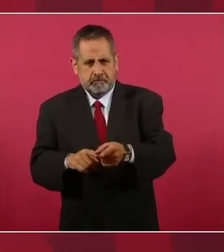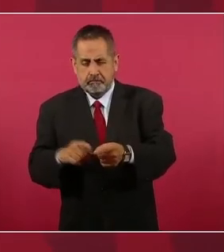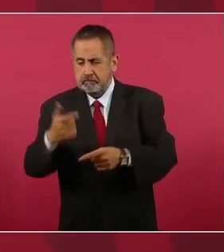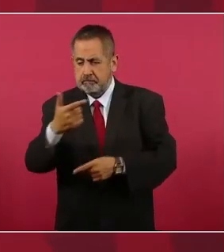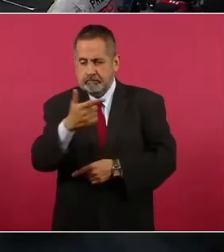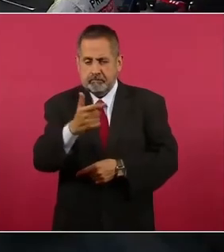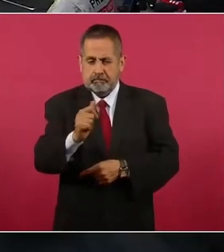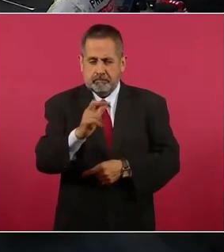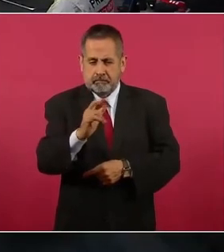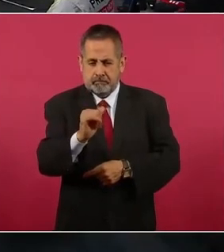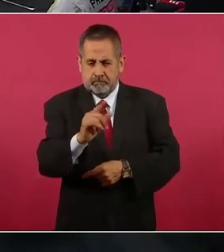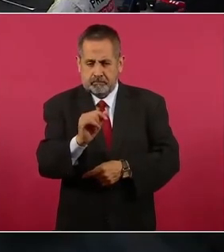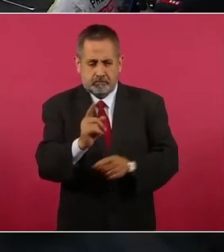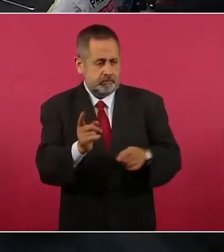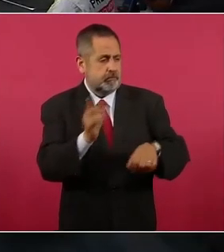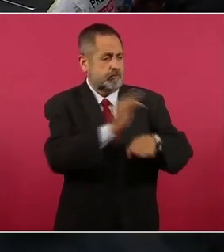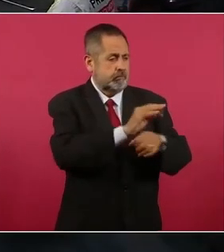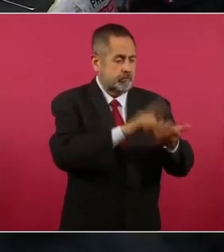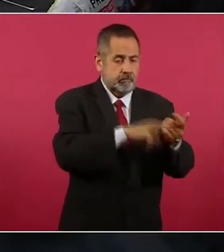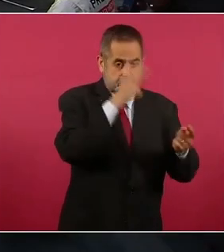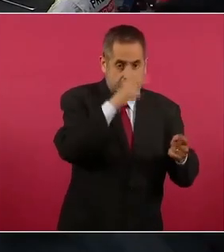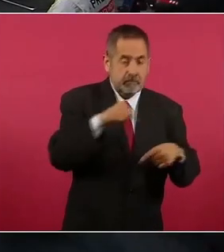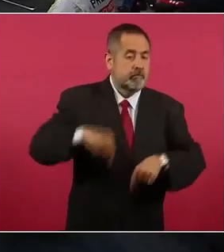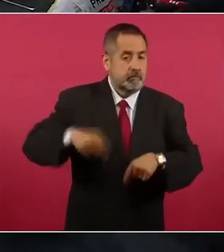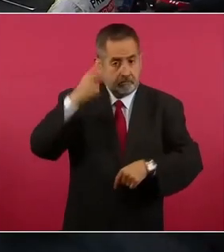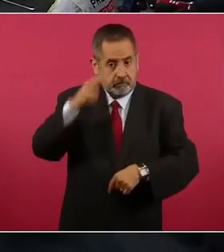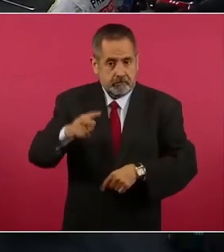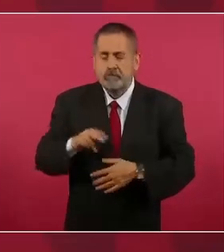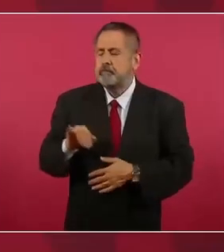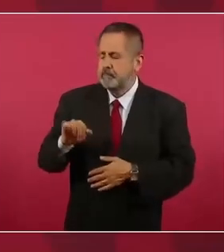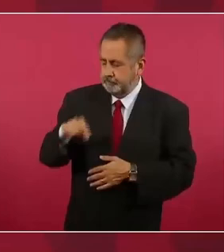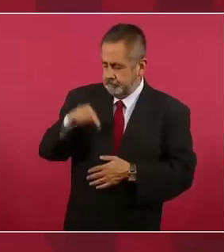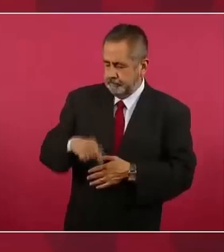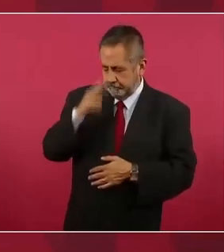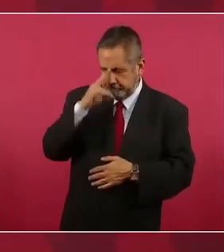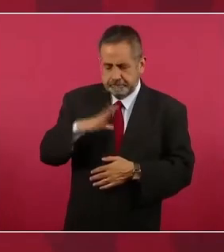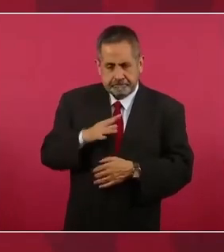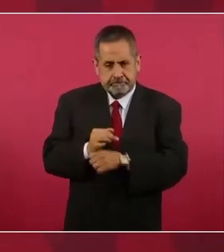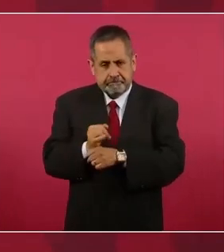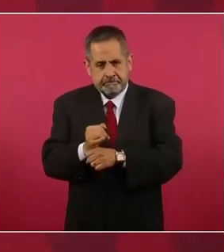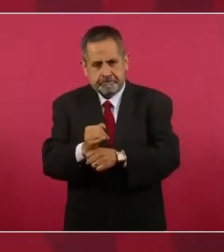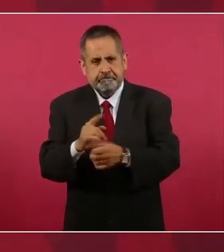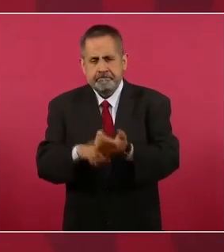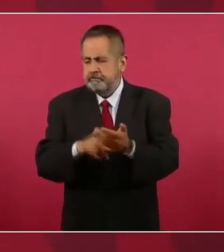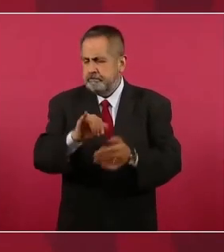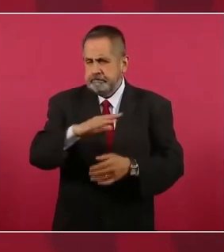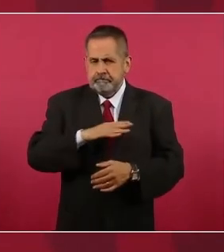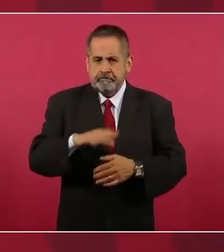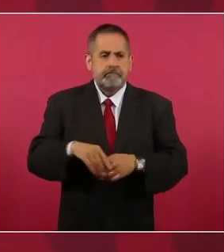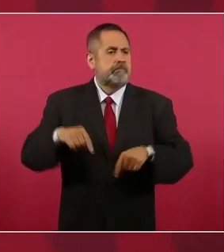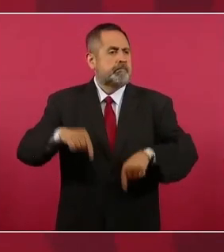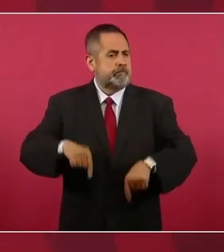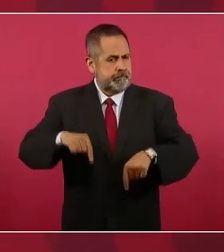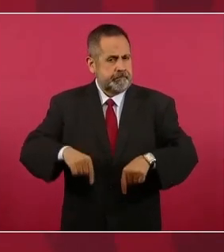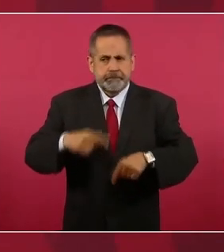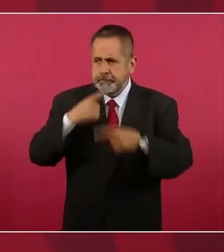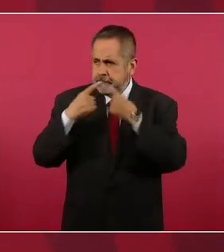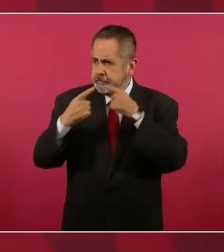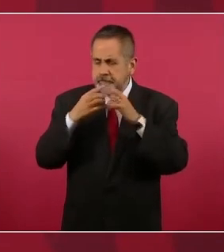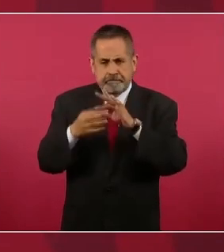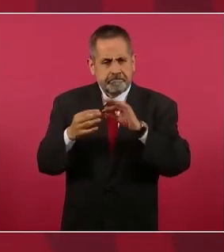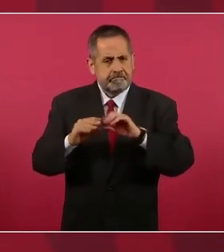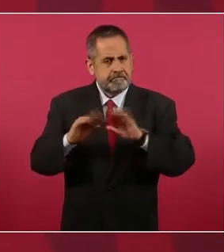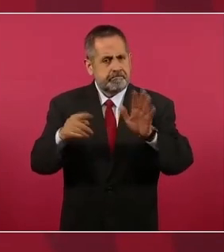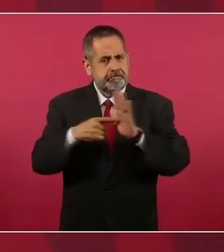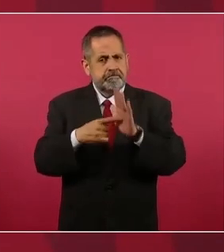Luna al cártel de Sinaloa en México. Sí, sí, hay investigaciones. La vez pasada aquí se comentó y